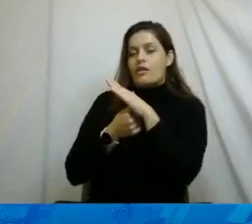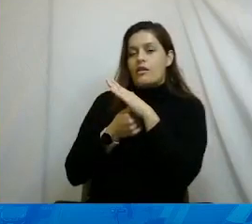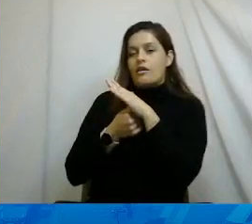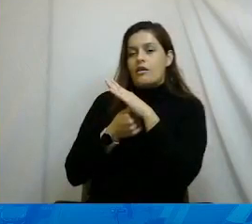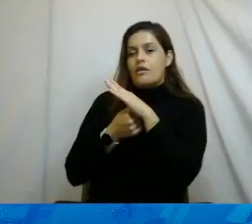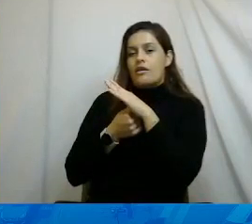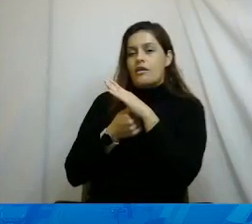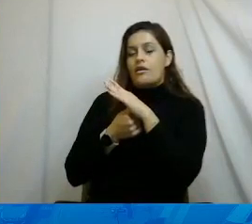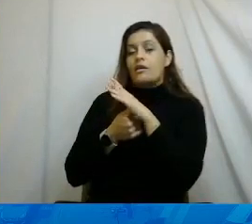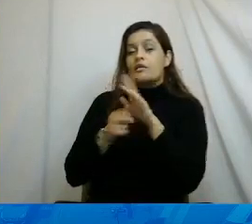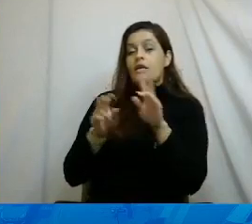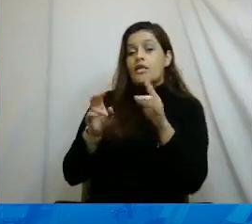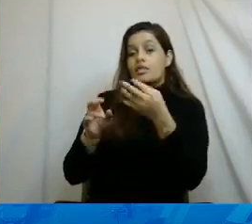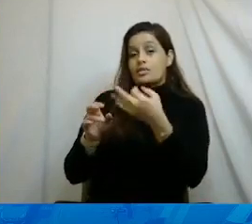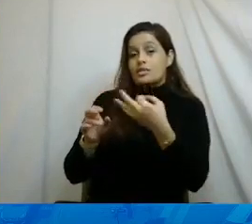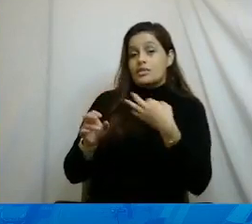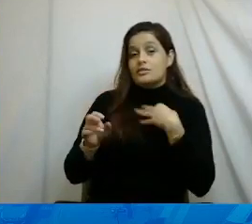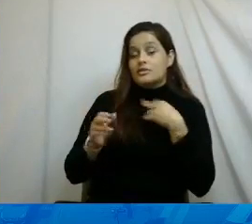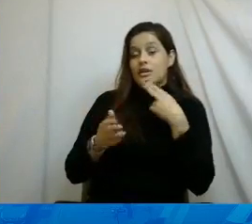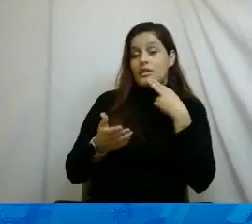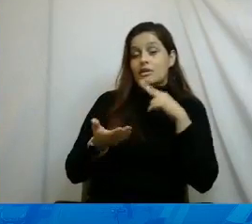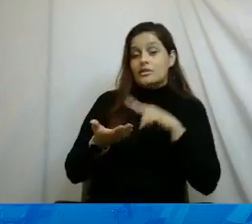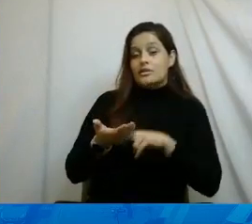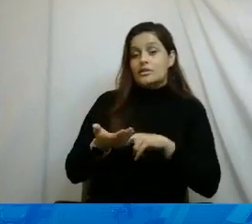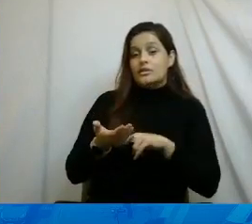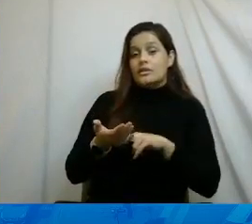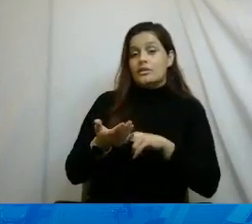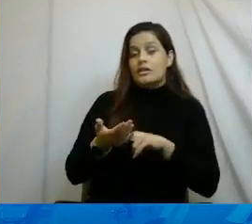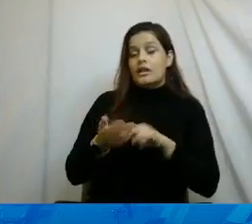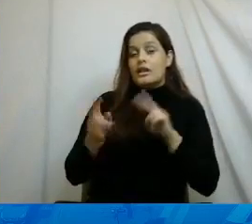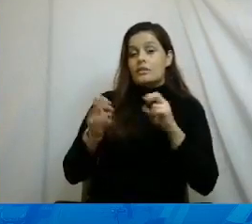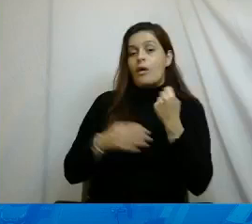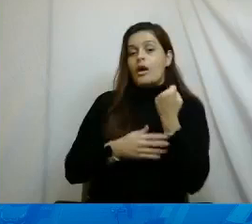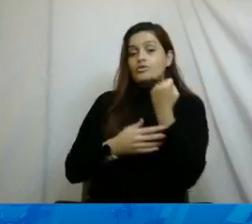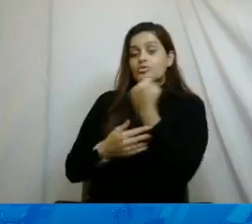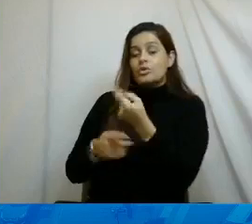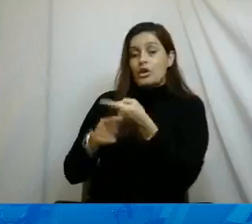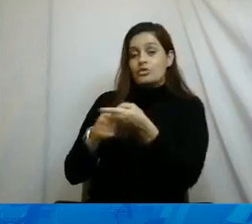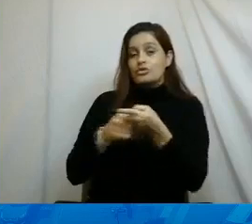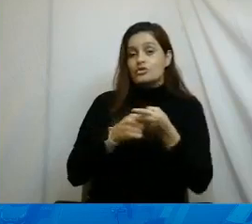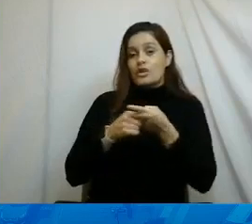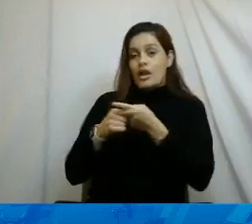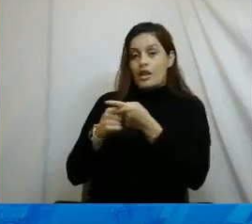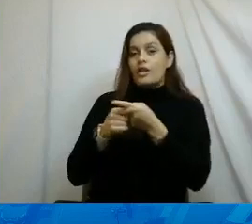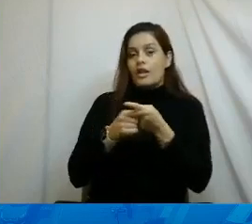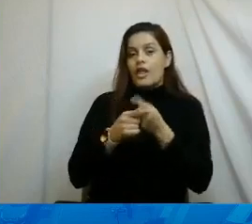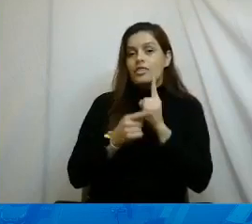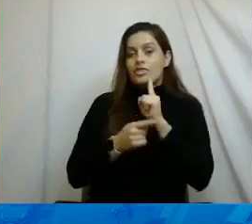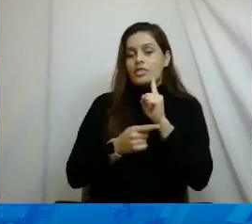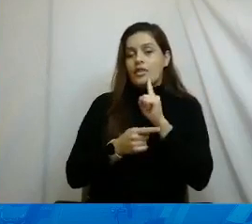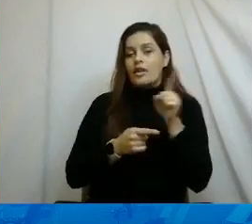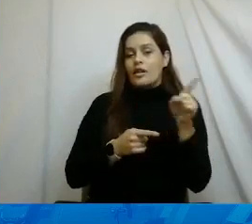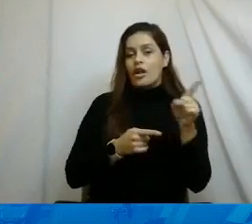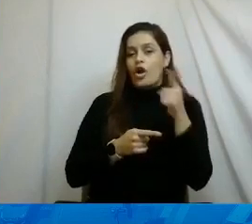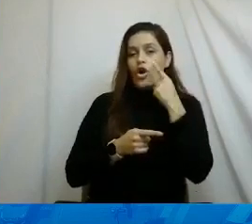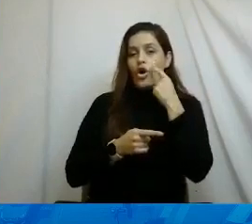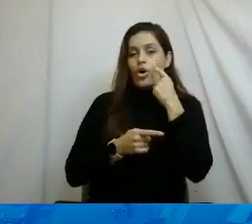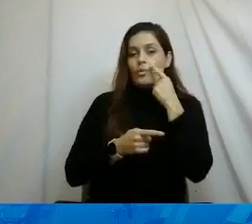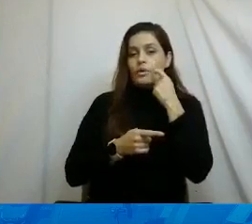Sobre la correspondencia, imagino que el Departamento Social debe tener la derivación del caso del vecino Edison